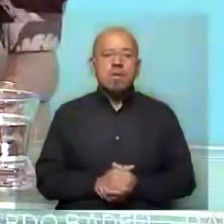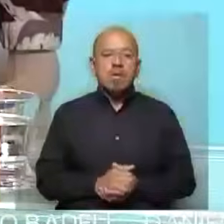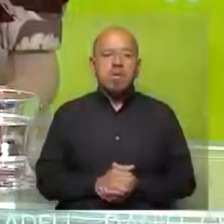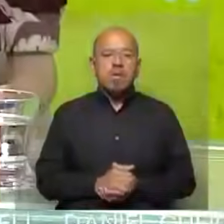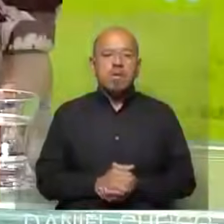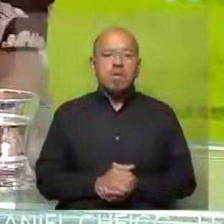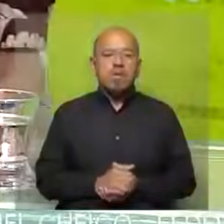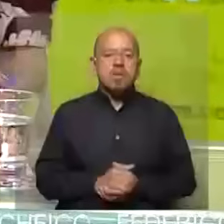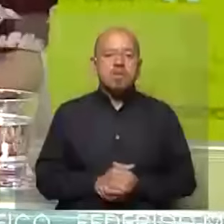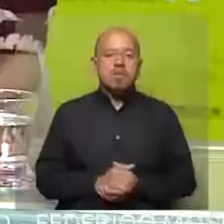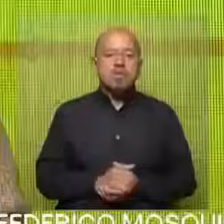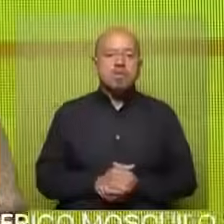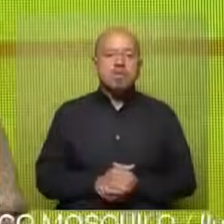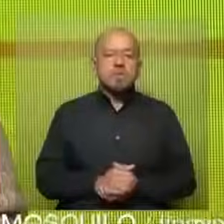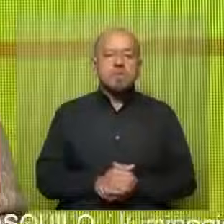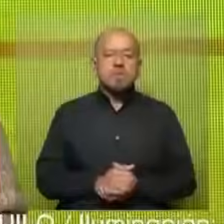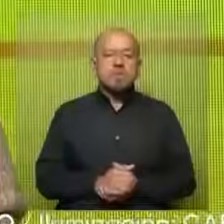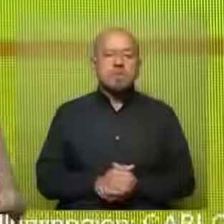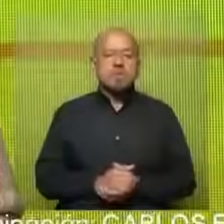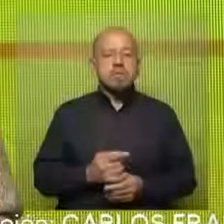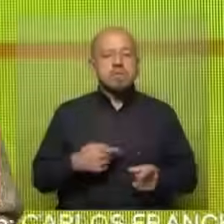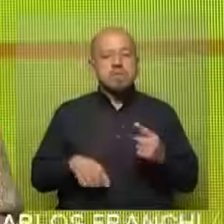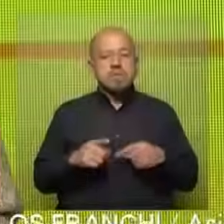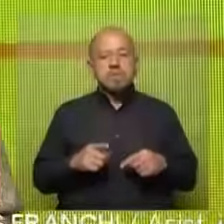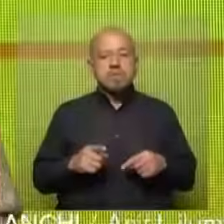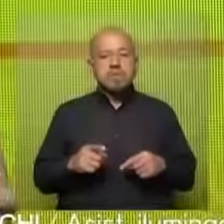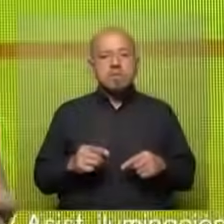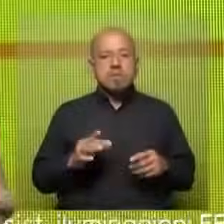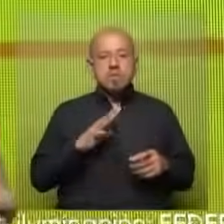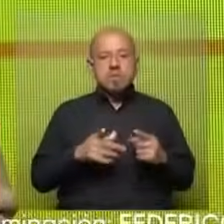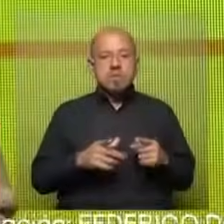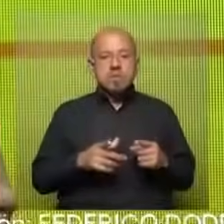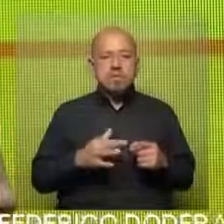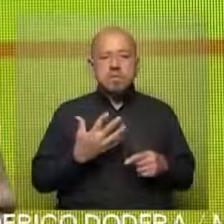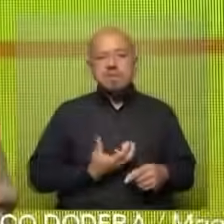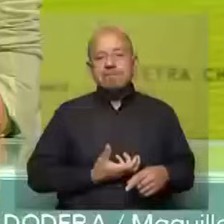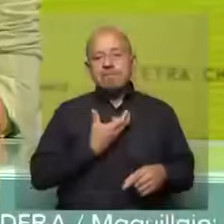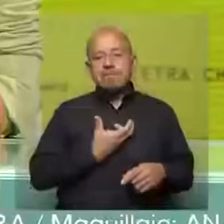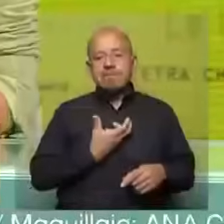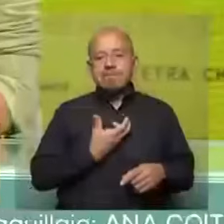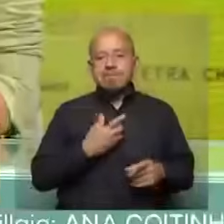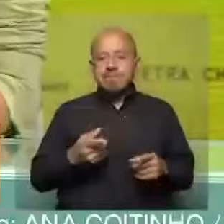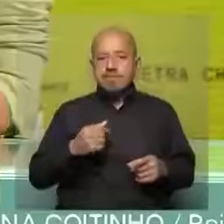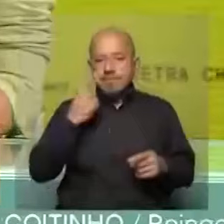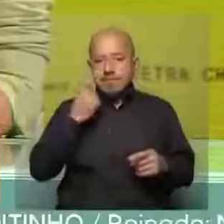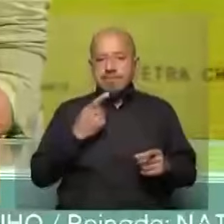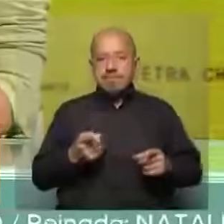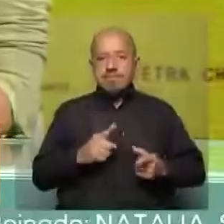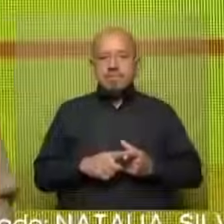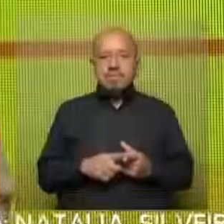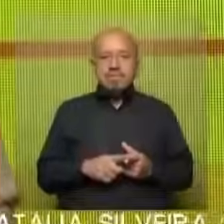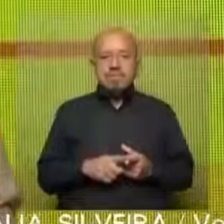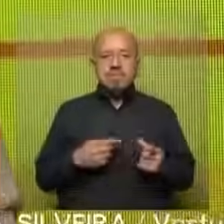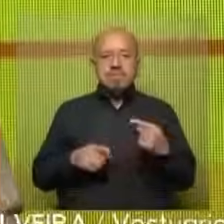¿Algo más? Nada, yo lo único que digo es que hay que estoy recaliente. Se nota, Cari. Sí, estoy re enojada, porque